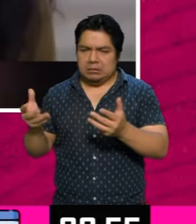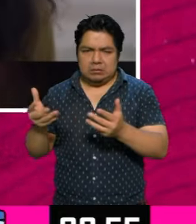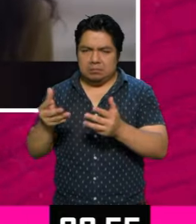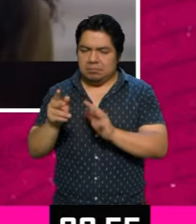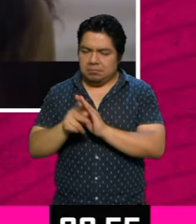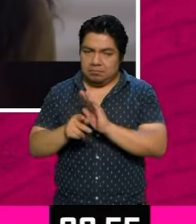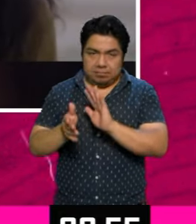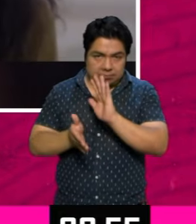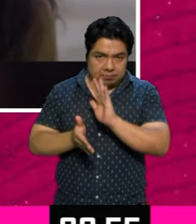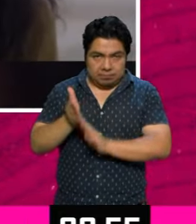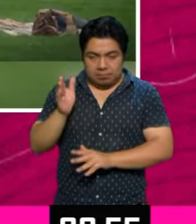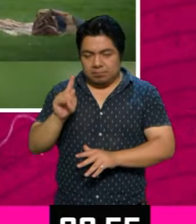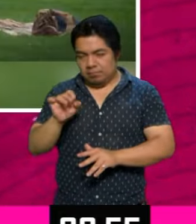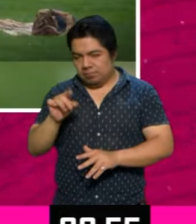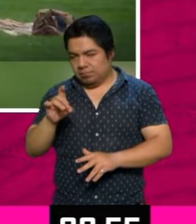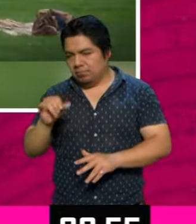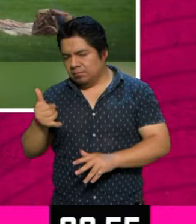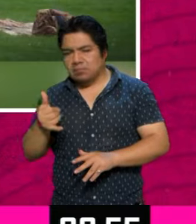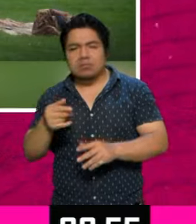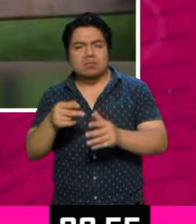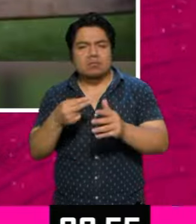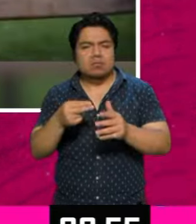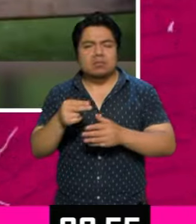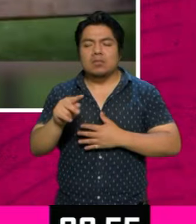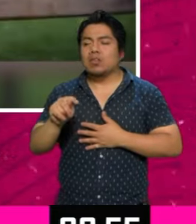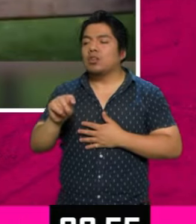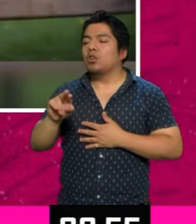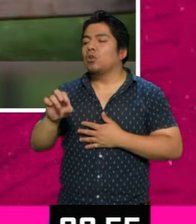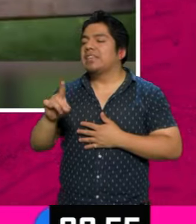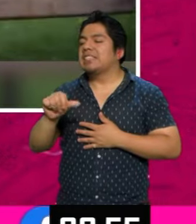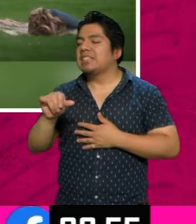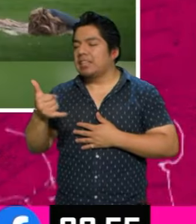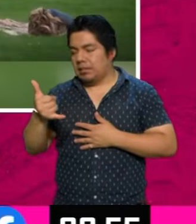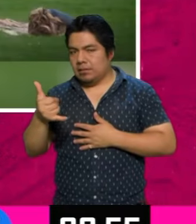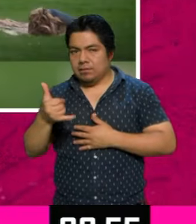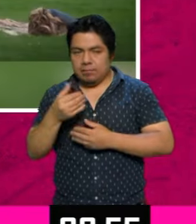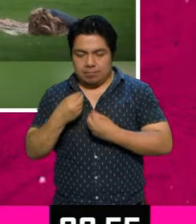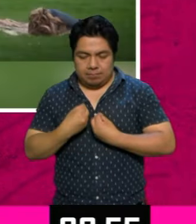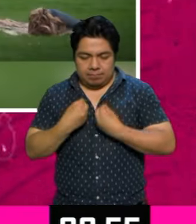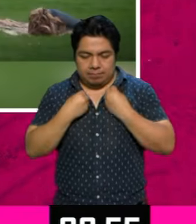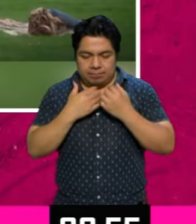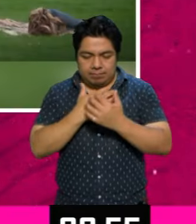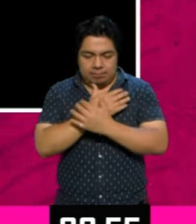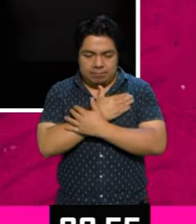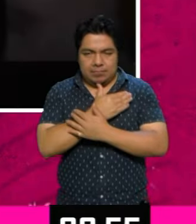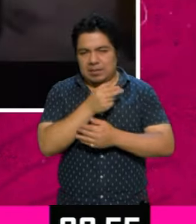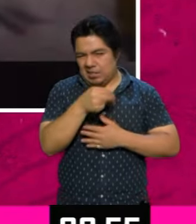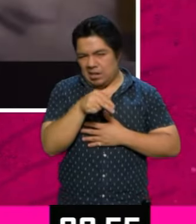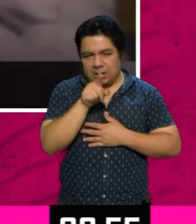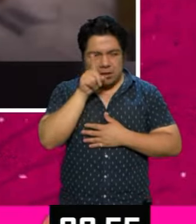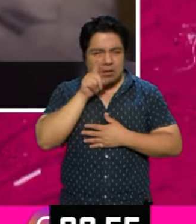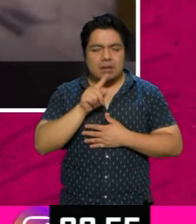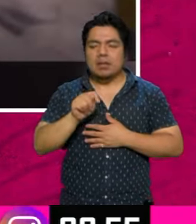Entonces vayan y vean Tuesday, por favor. ¿Cómo se llama? Tuesday, Abrazando la Vida. Okay. Martes, la niña se llama así, ¿no? Tal cual,